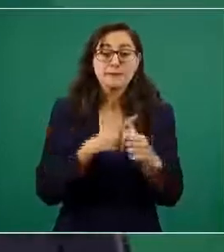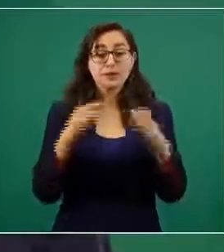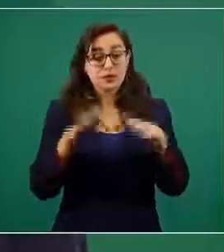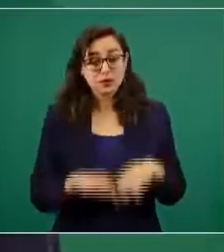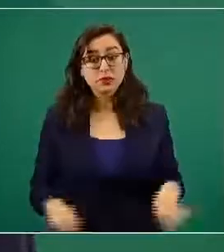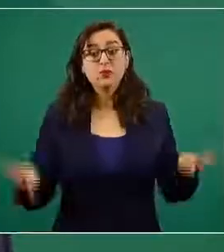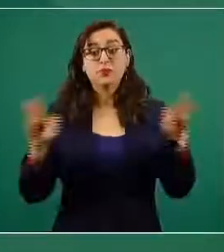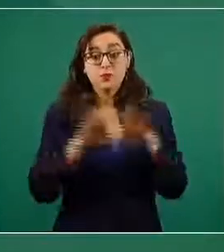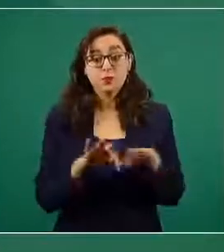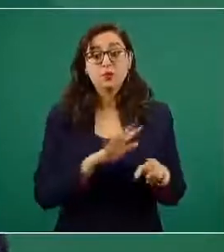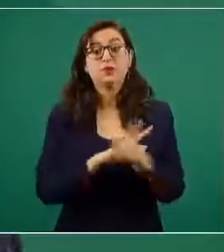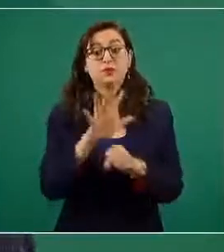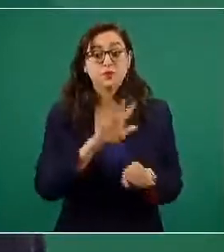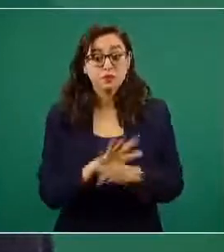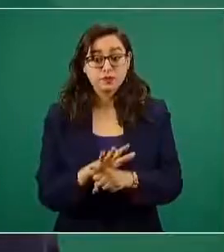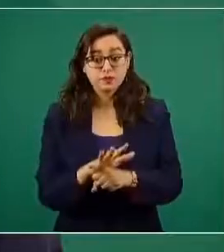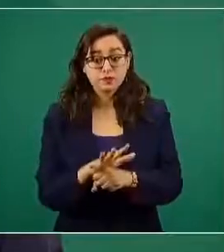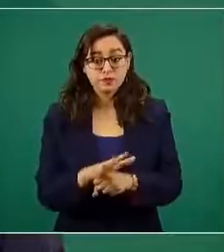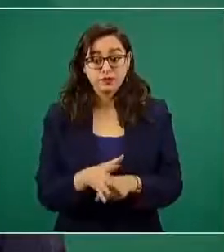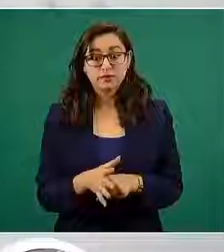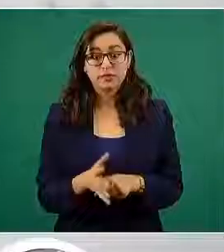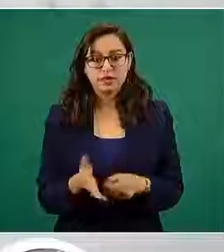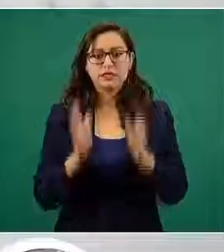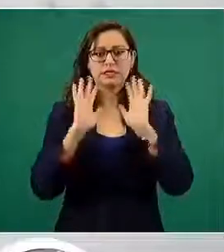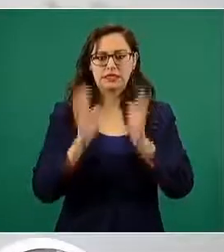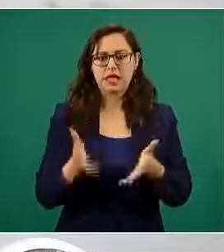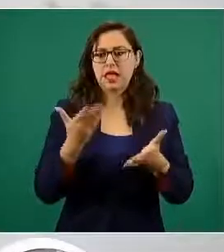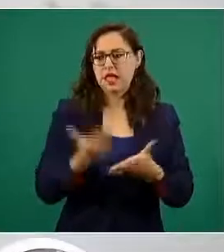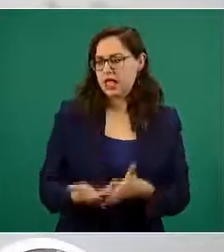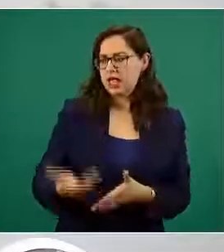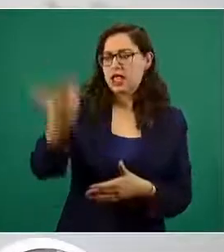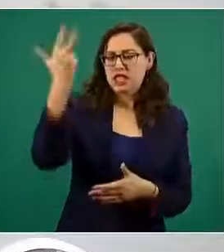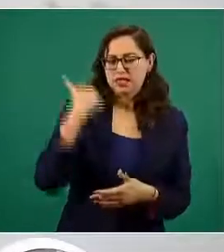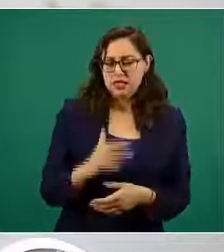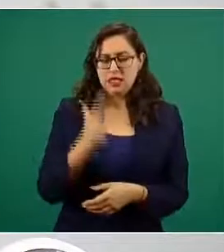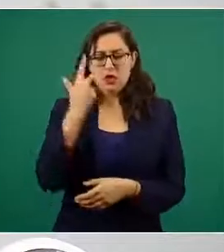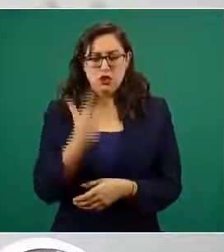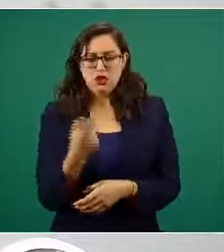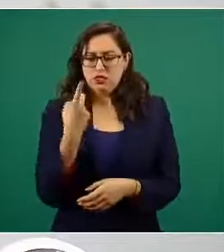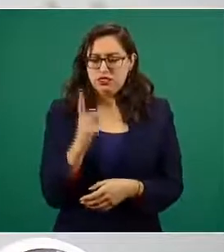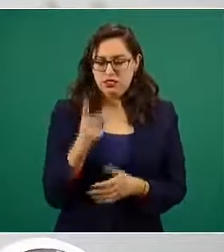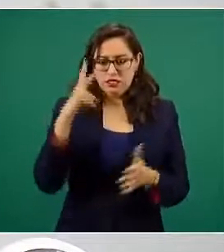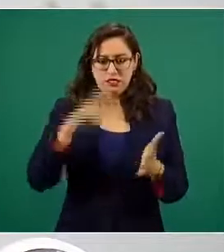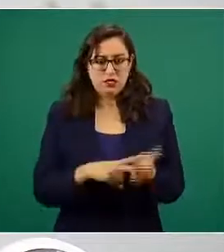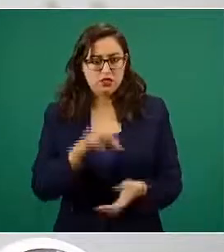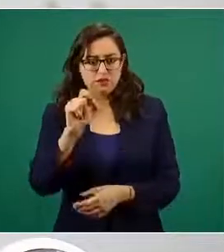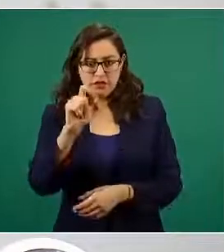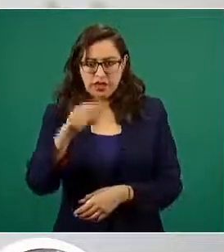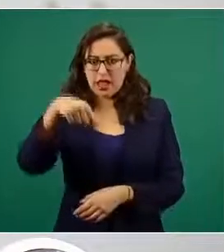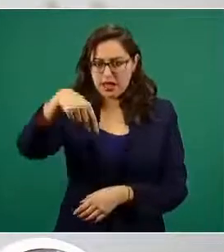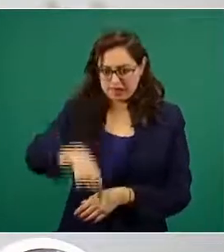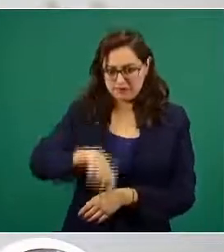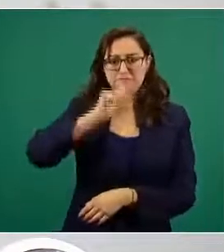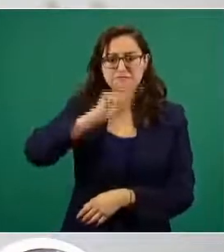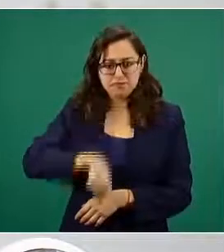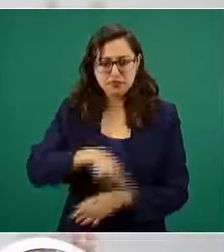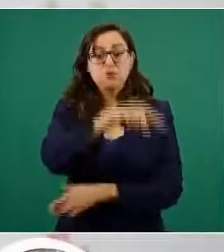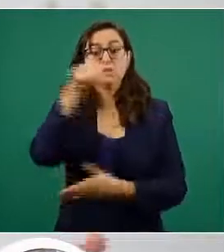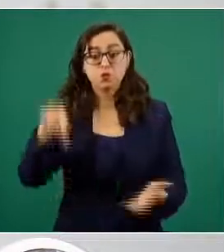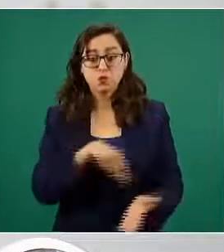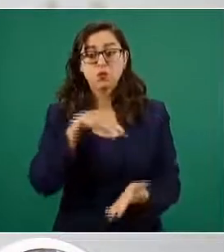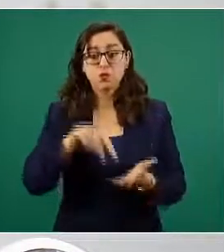México, también como lo relatamos el 8 de diciembre de 2020 en este mismo